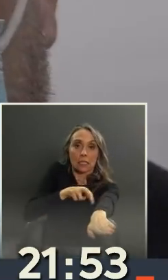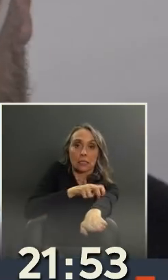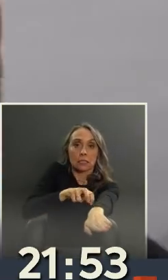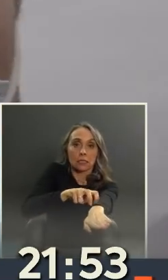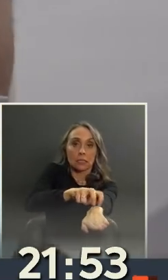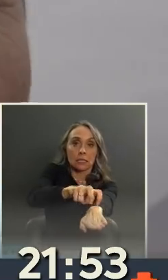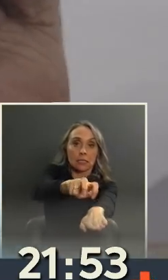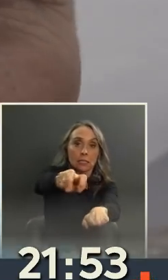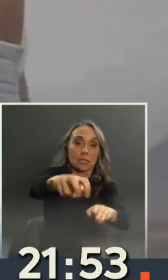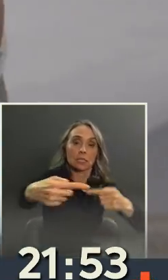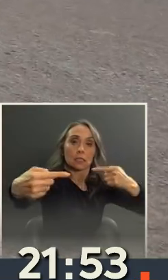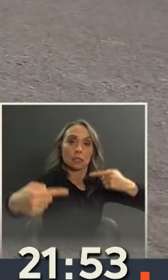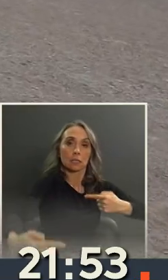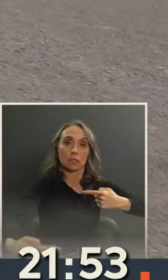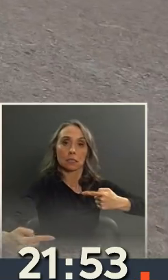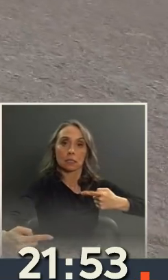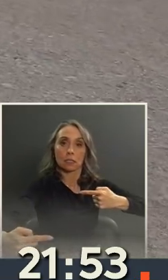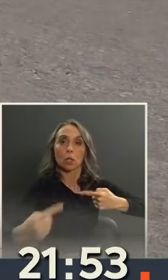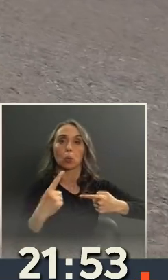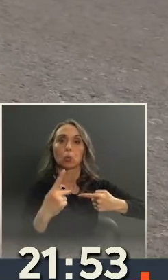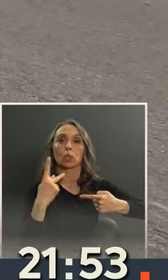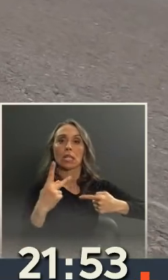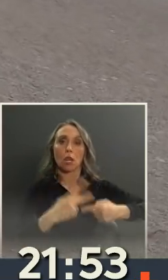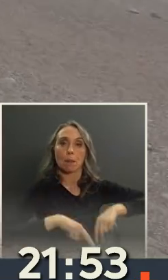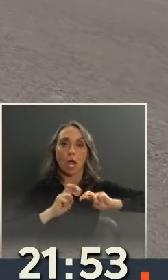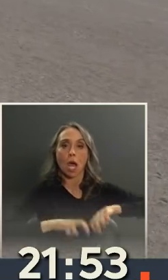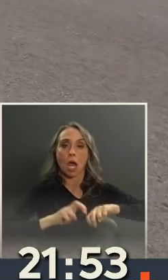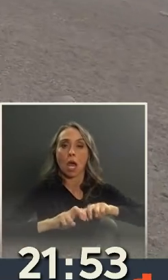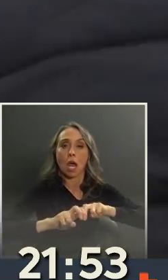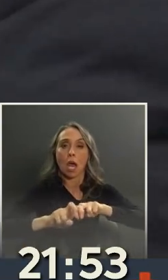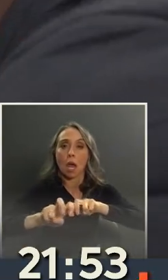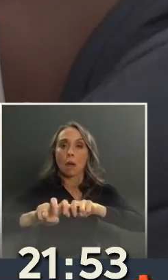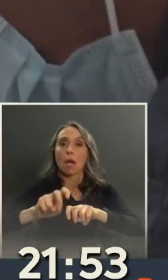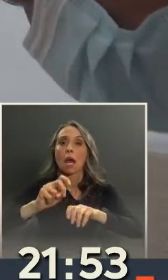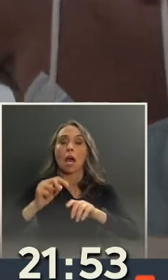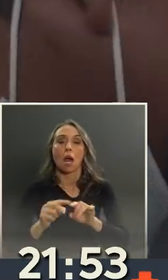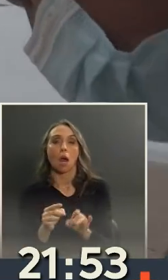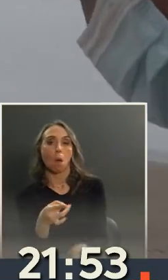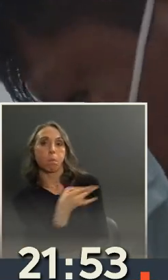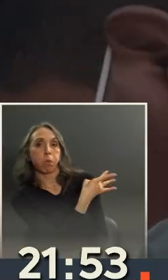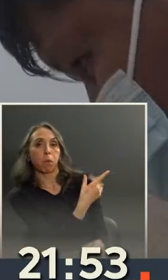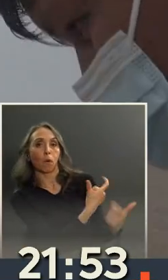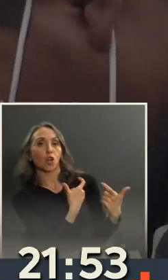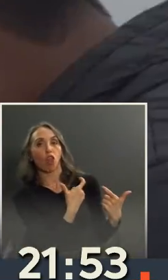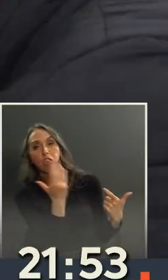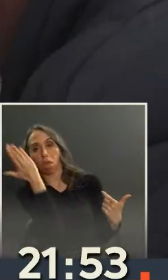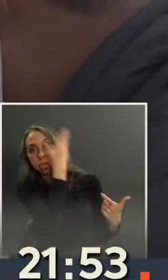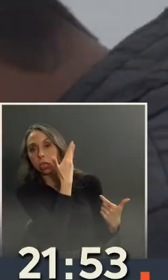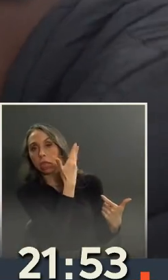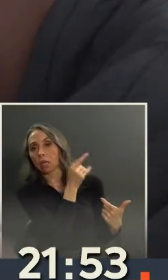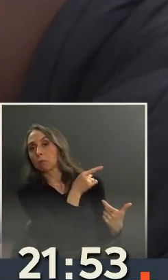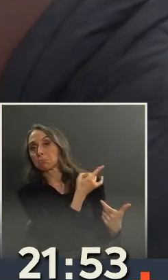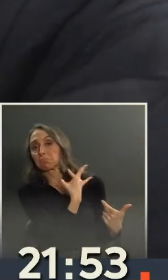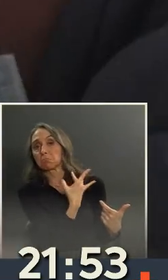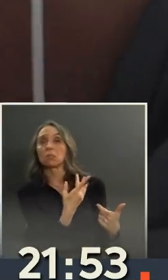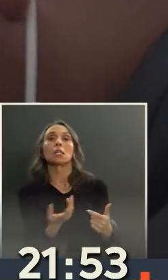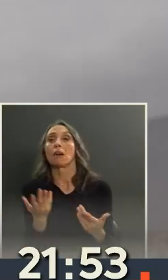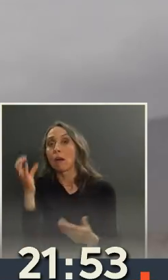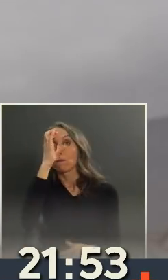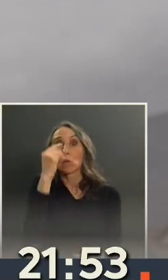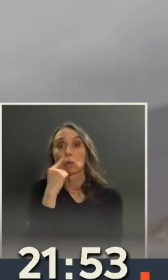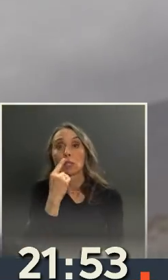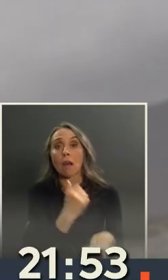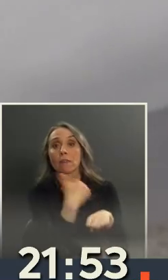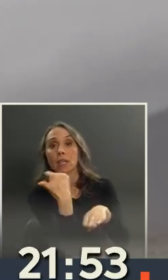avanzan aproximadamente 1 kilómetro hasta saltar el control y luego tratar de buscar transporte que lo lleve hasta